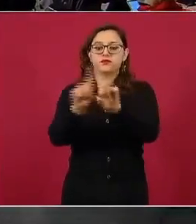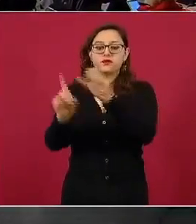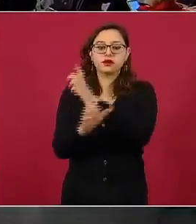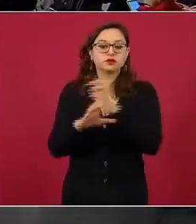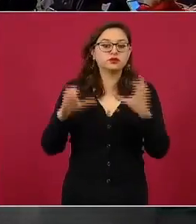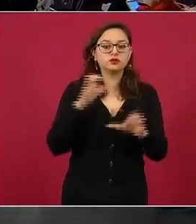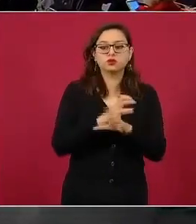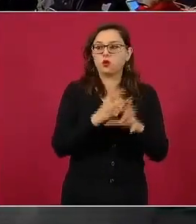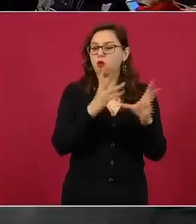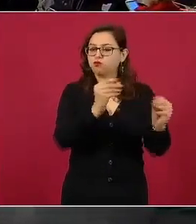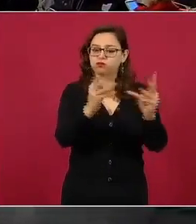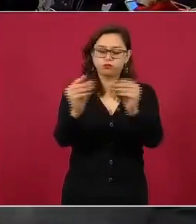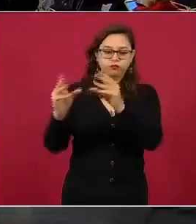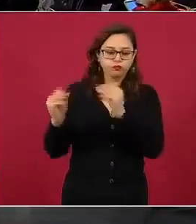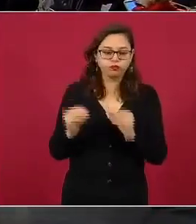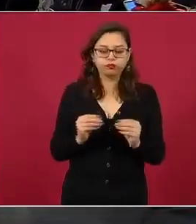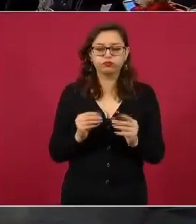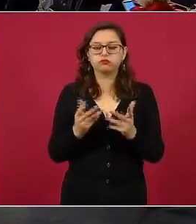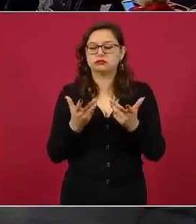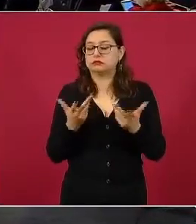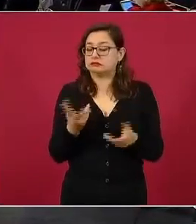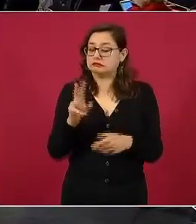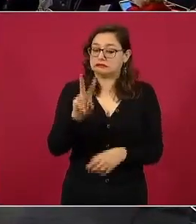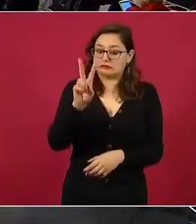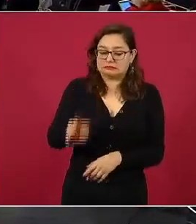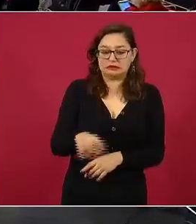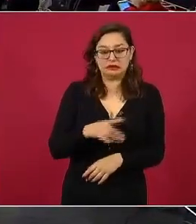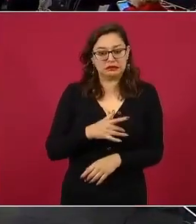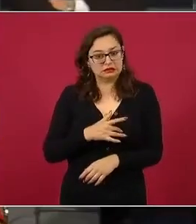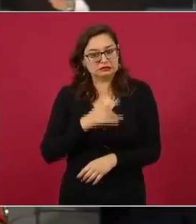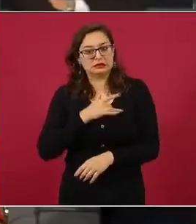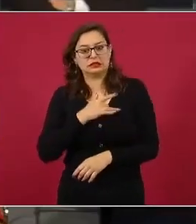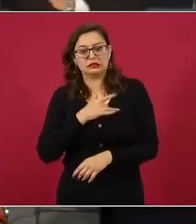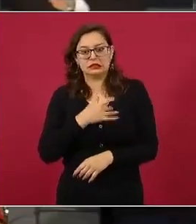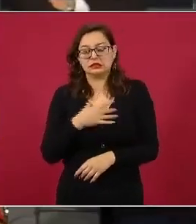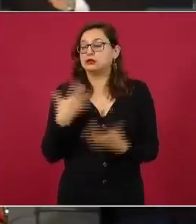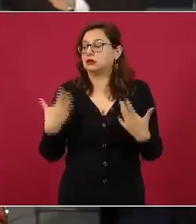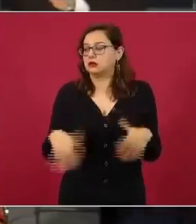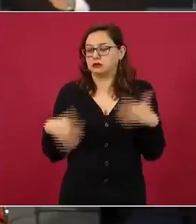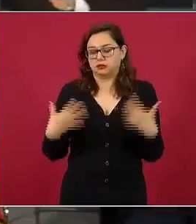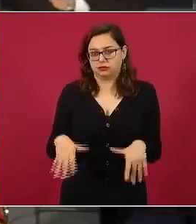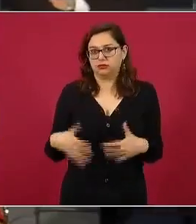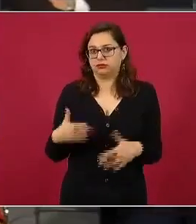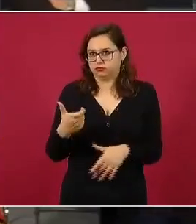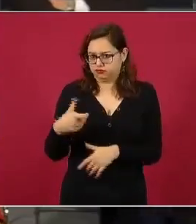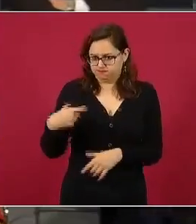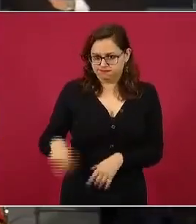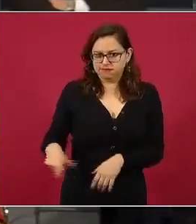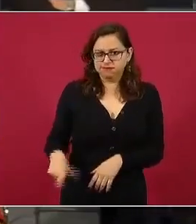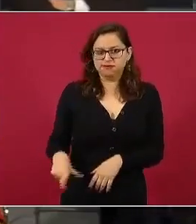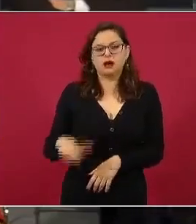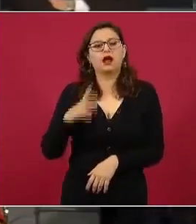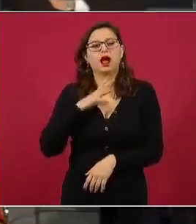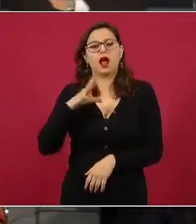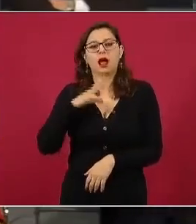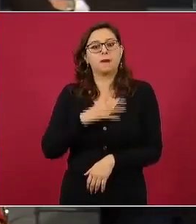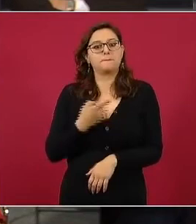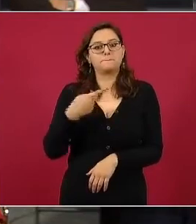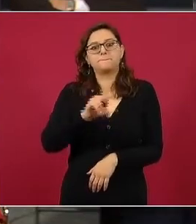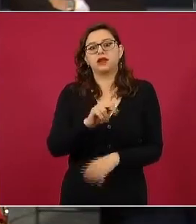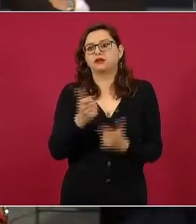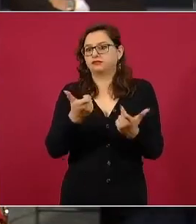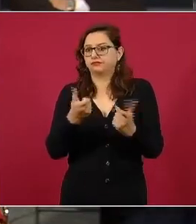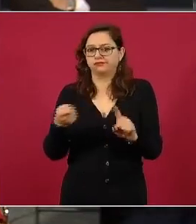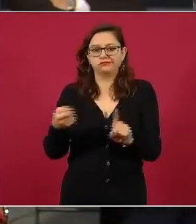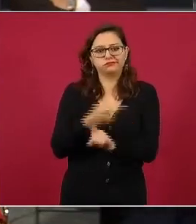una serie de propiedades que no es poco, no es menor, es bastante grande, e incluso posibles desvíos en los recursos de la